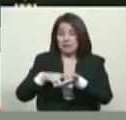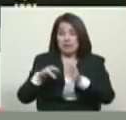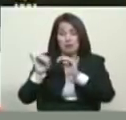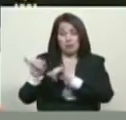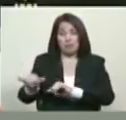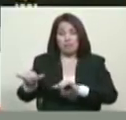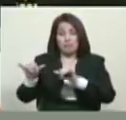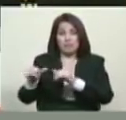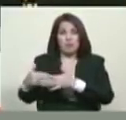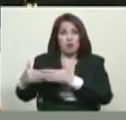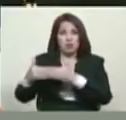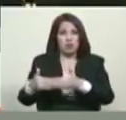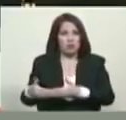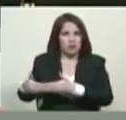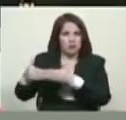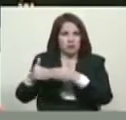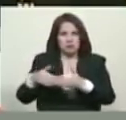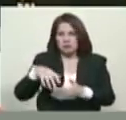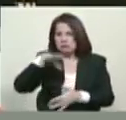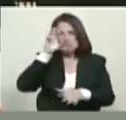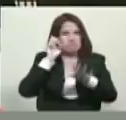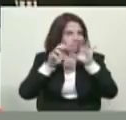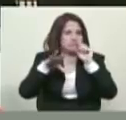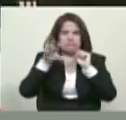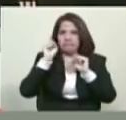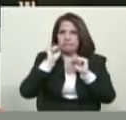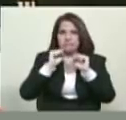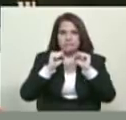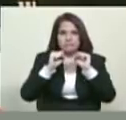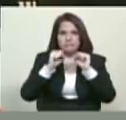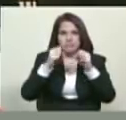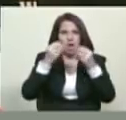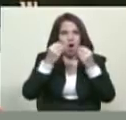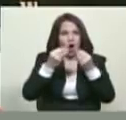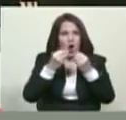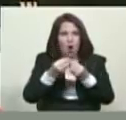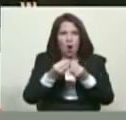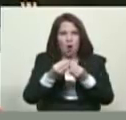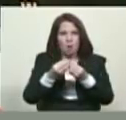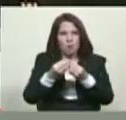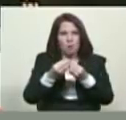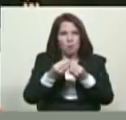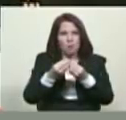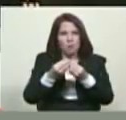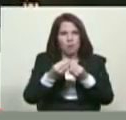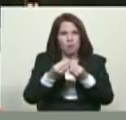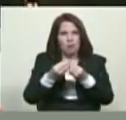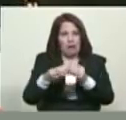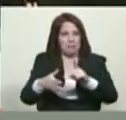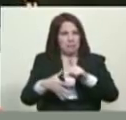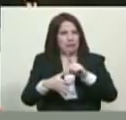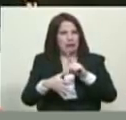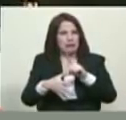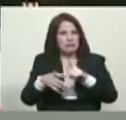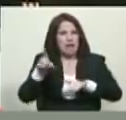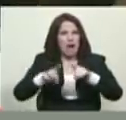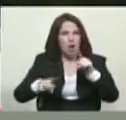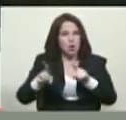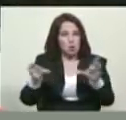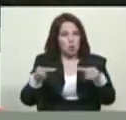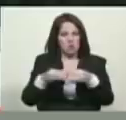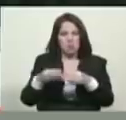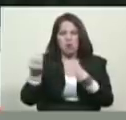norteamericano. Yo no puedo entender en América Latina que hayan algunos grupos, como grupos de